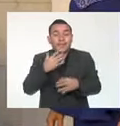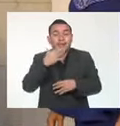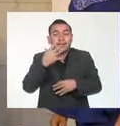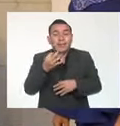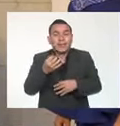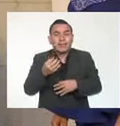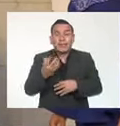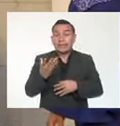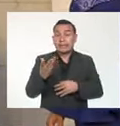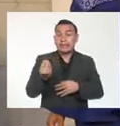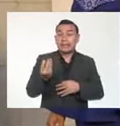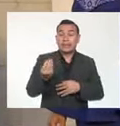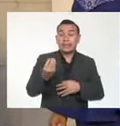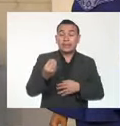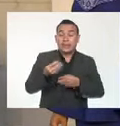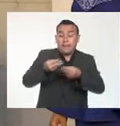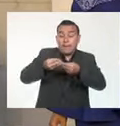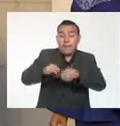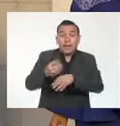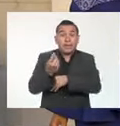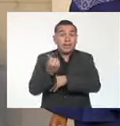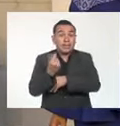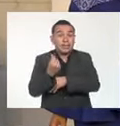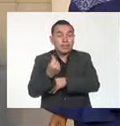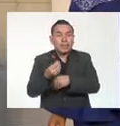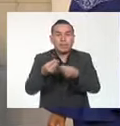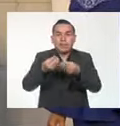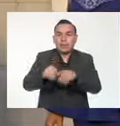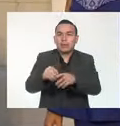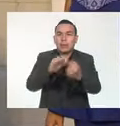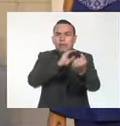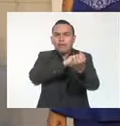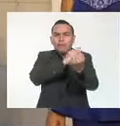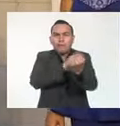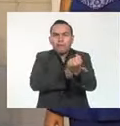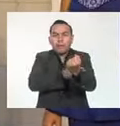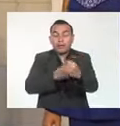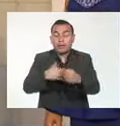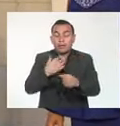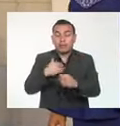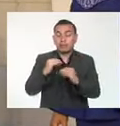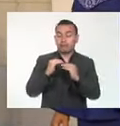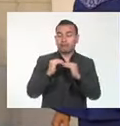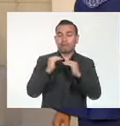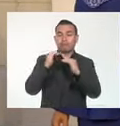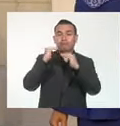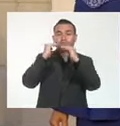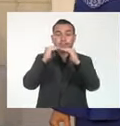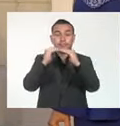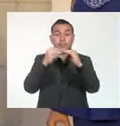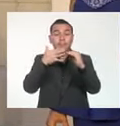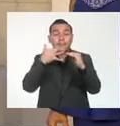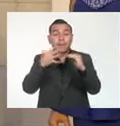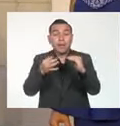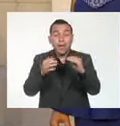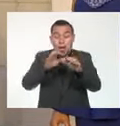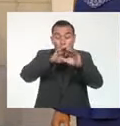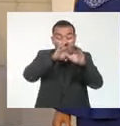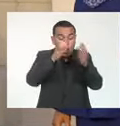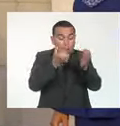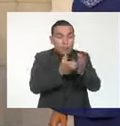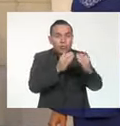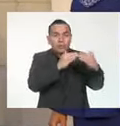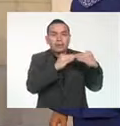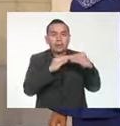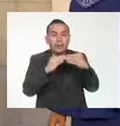temen perder el dinero o el poder que los hace sentir superiores. Así ha pasado en todo el mundo.